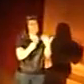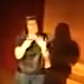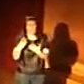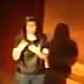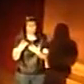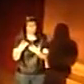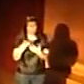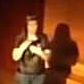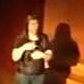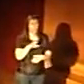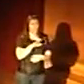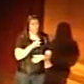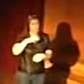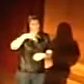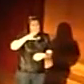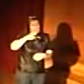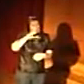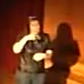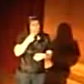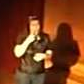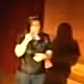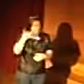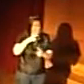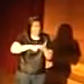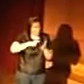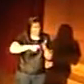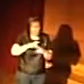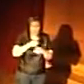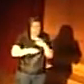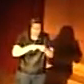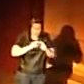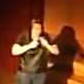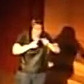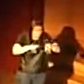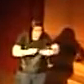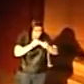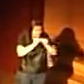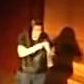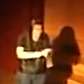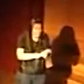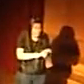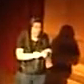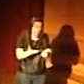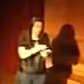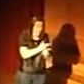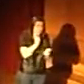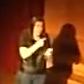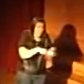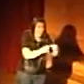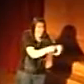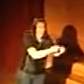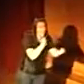el gran arqueólogo eh recupera rehace y reconstruye todo lo que se había arruinado no pero Cecilio